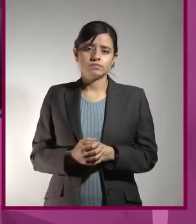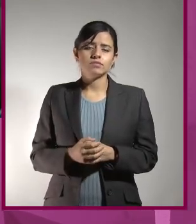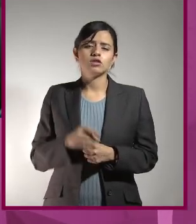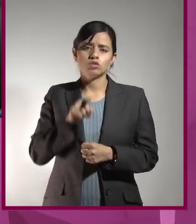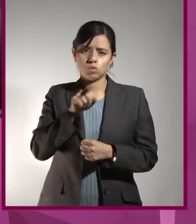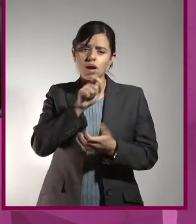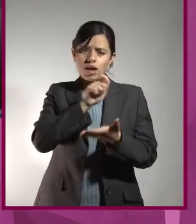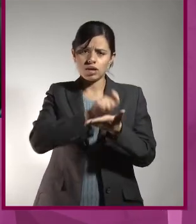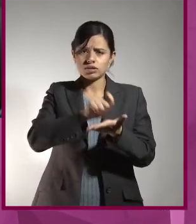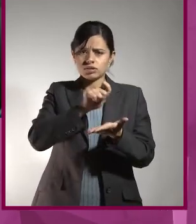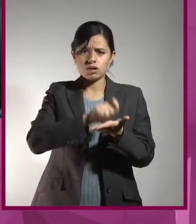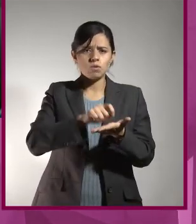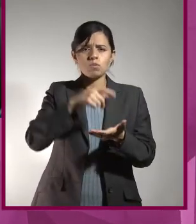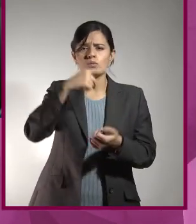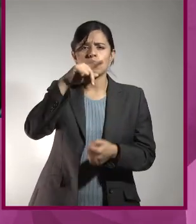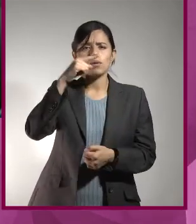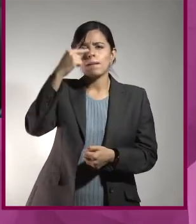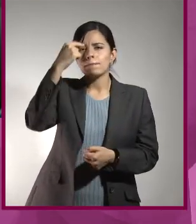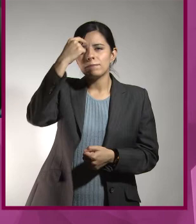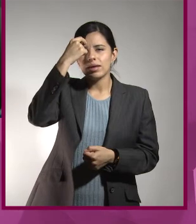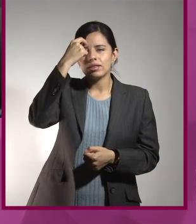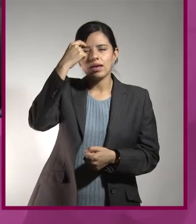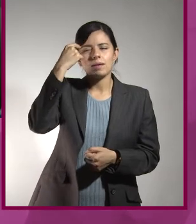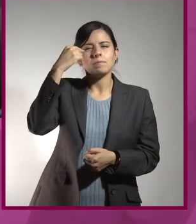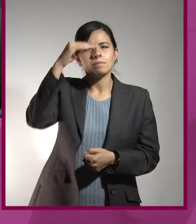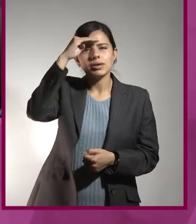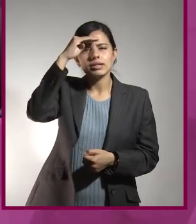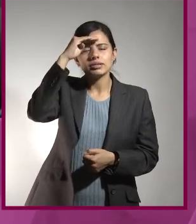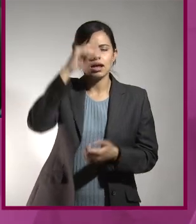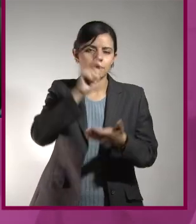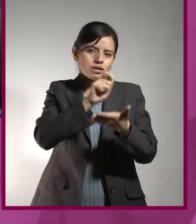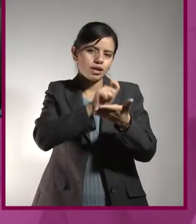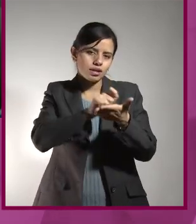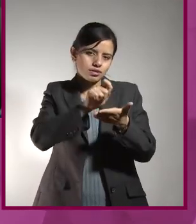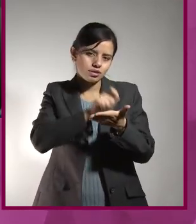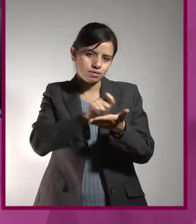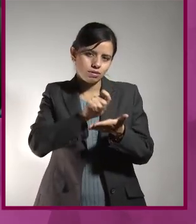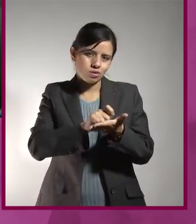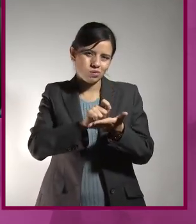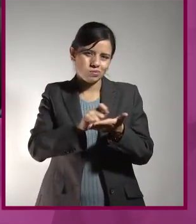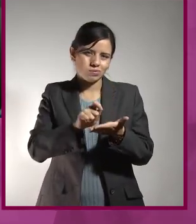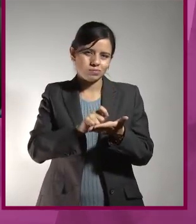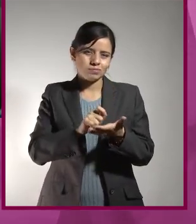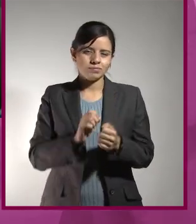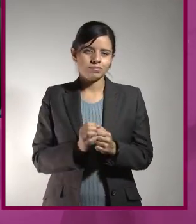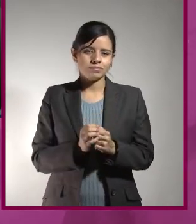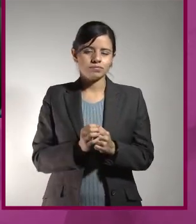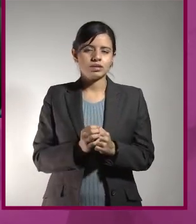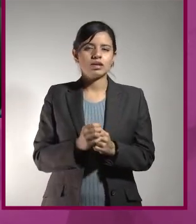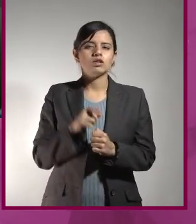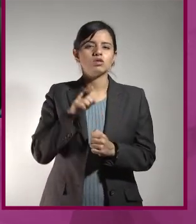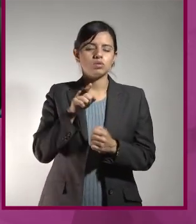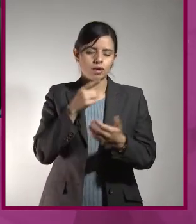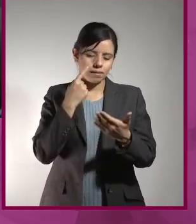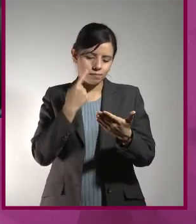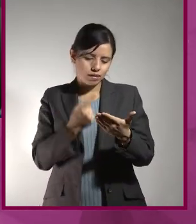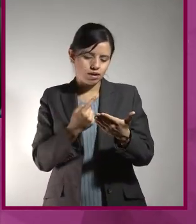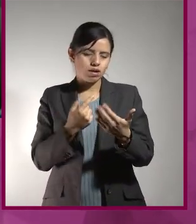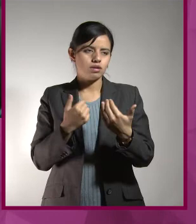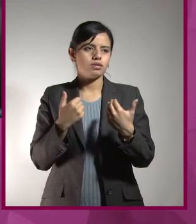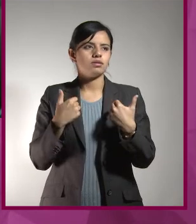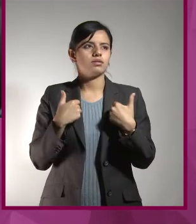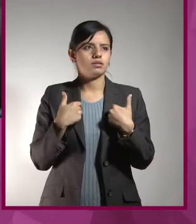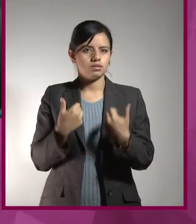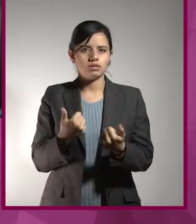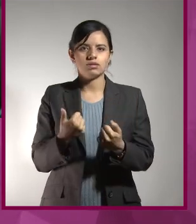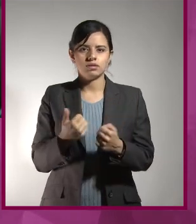Escríbelo lo que se te ocurre para descargar esas emociones, para así entenderlas